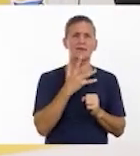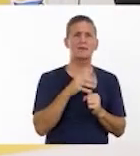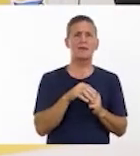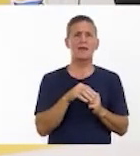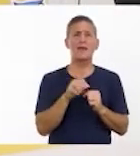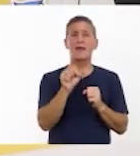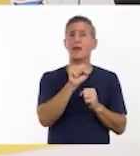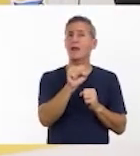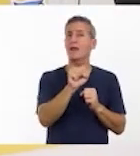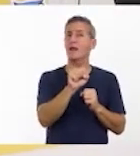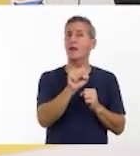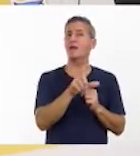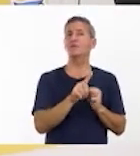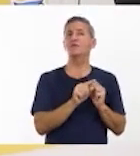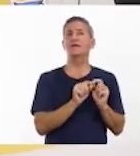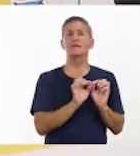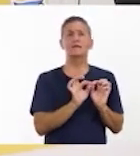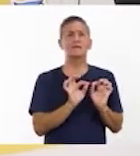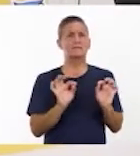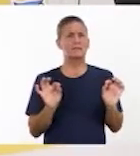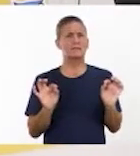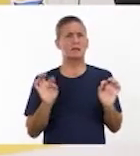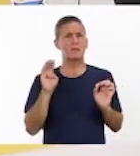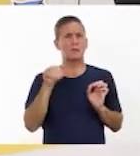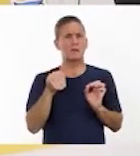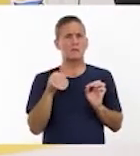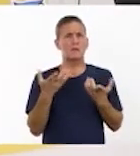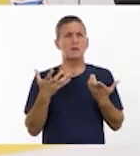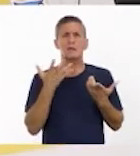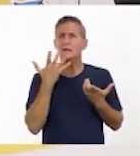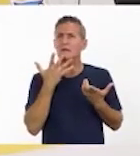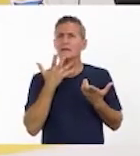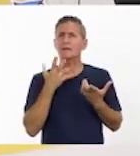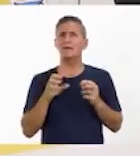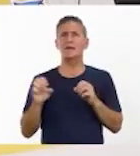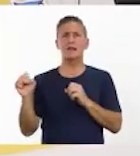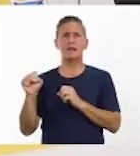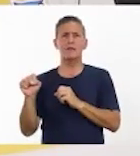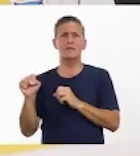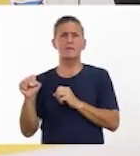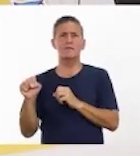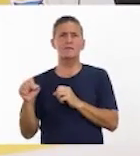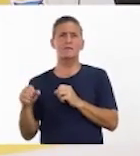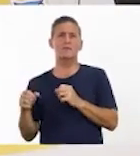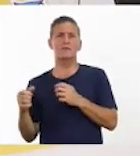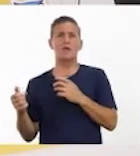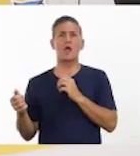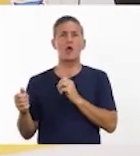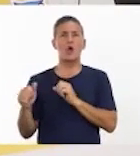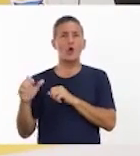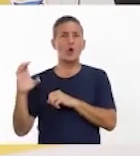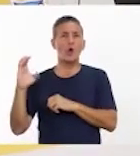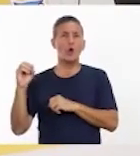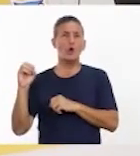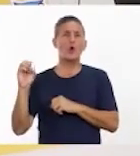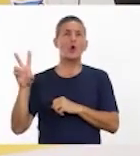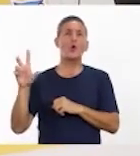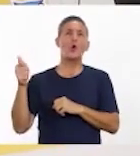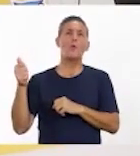presentan enlace metálico? Las sustancias simples metálicas. Quienes presentan enlace